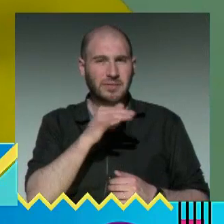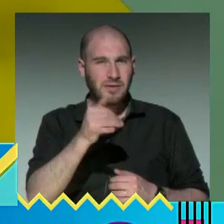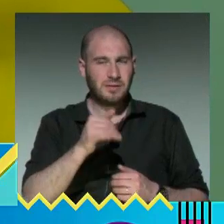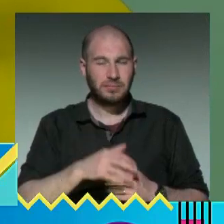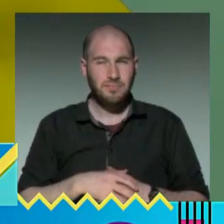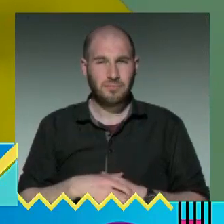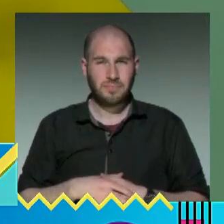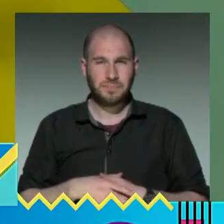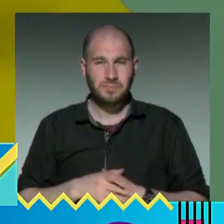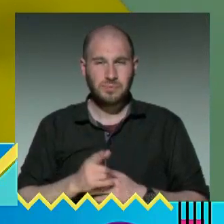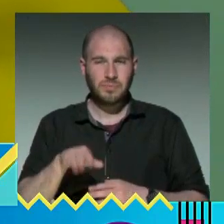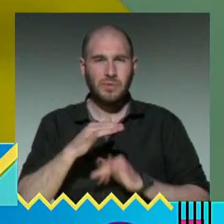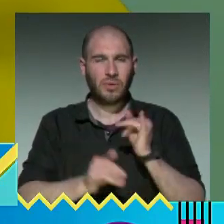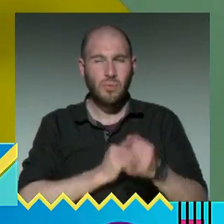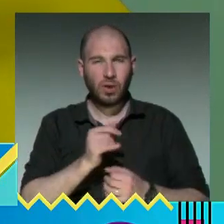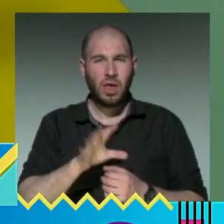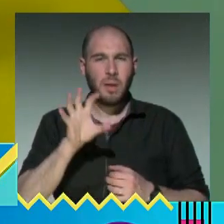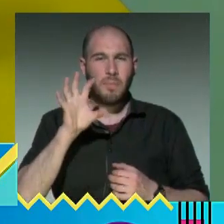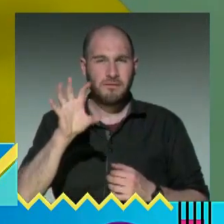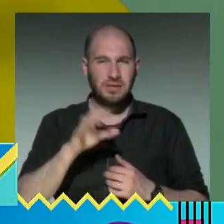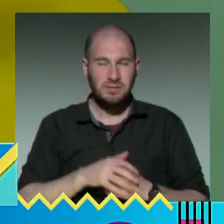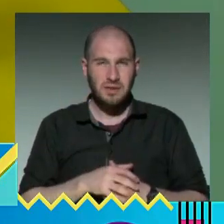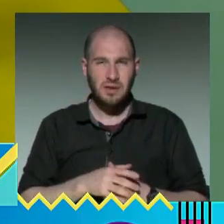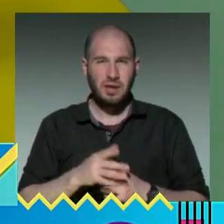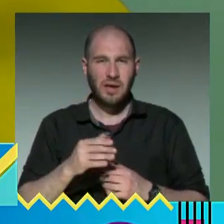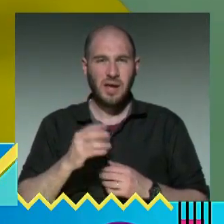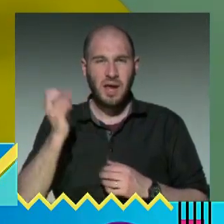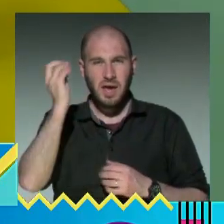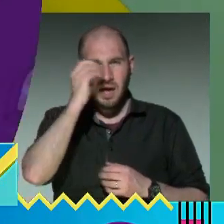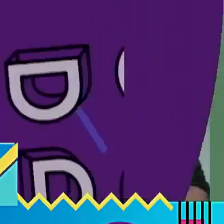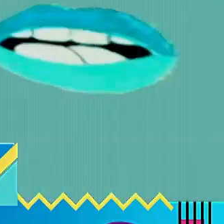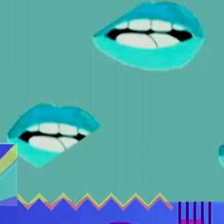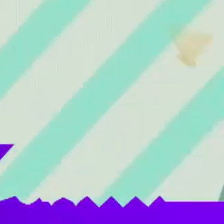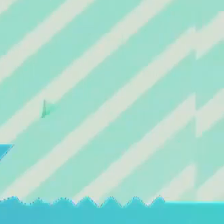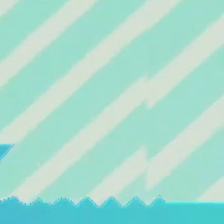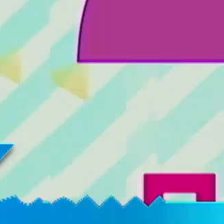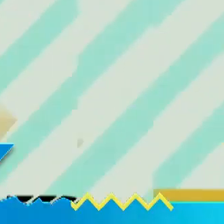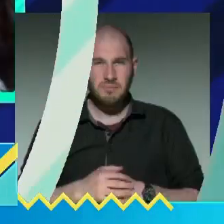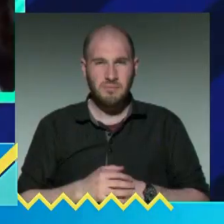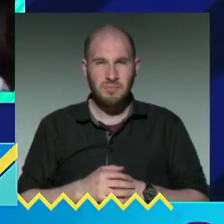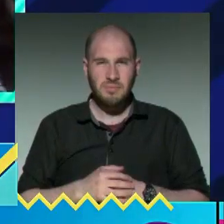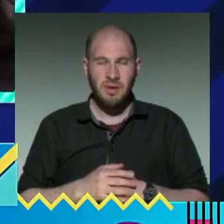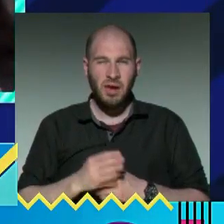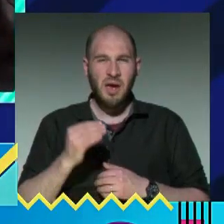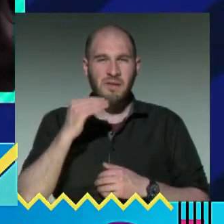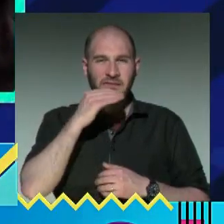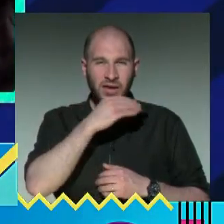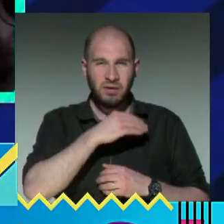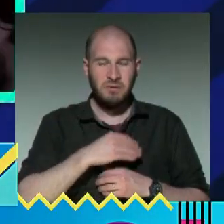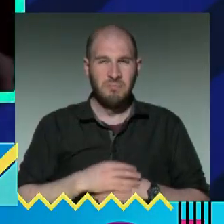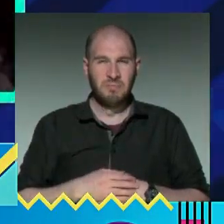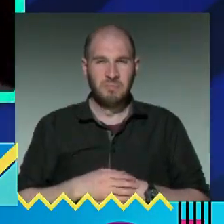si bien nos hablamos de una provincia agropecuaria, donde el vino aparece